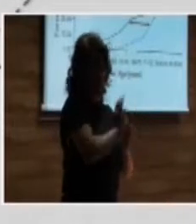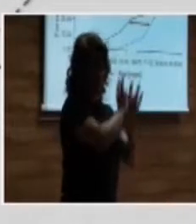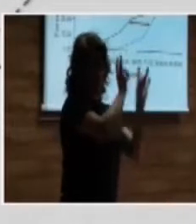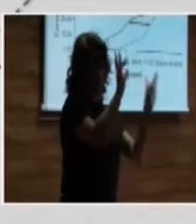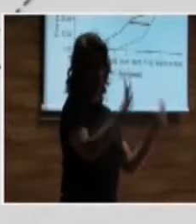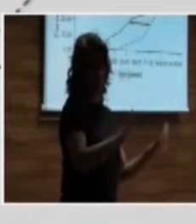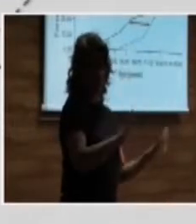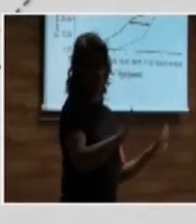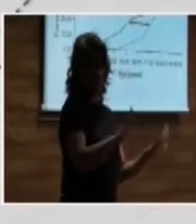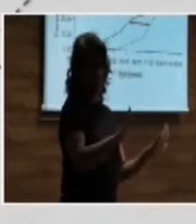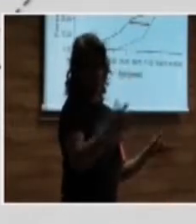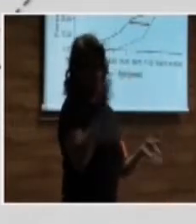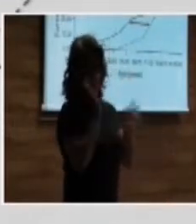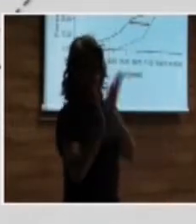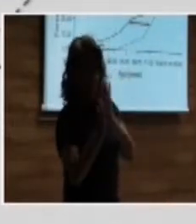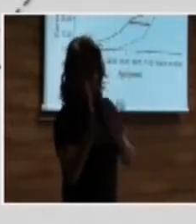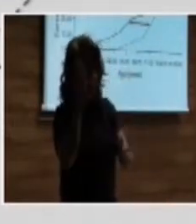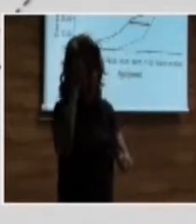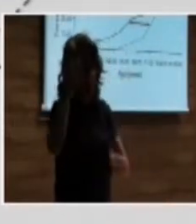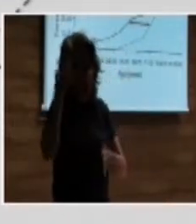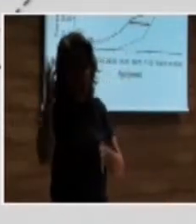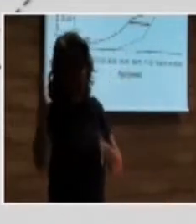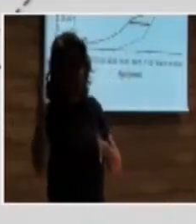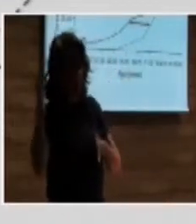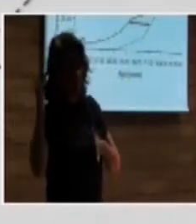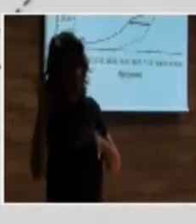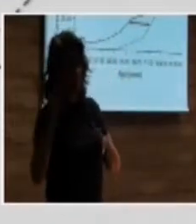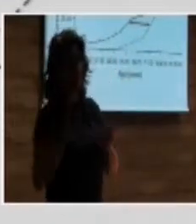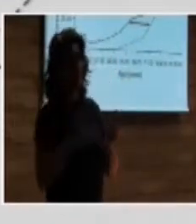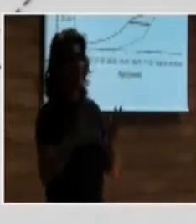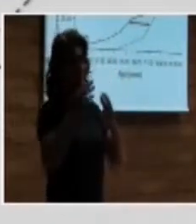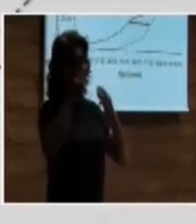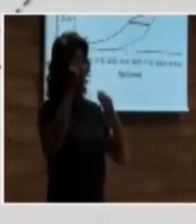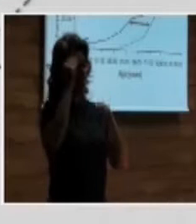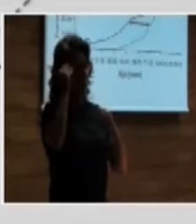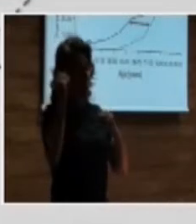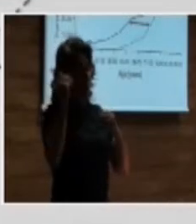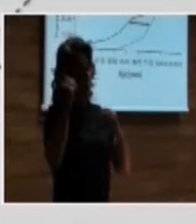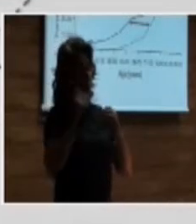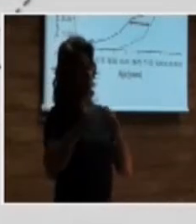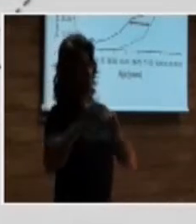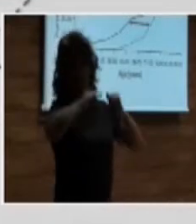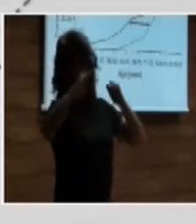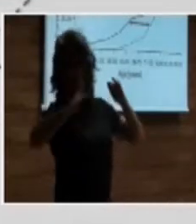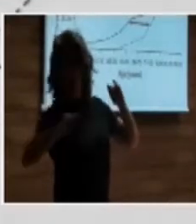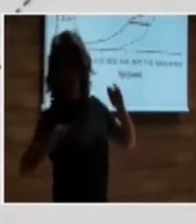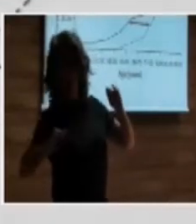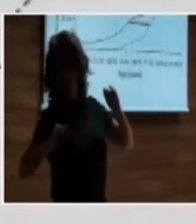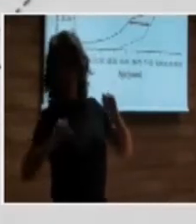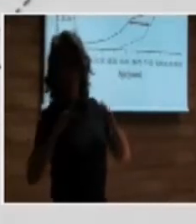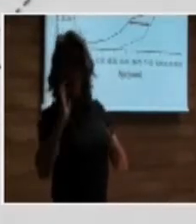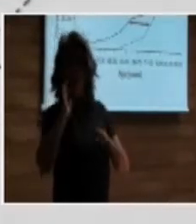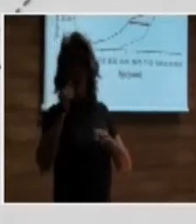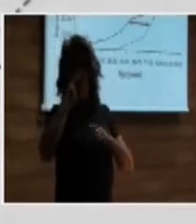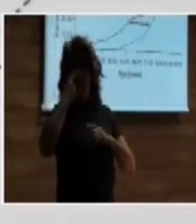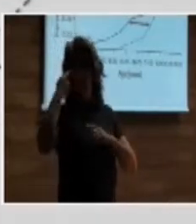es decir, que los tratamientos de Alzheimer, esta curva fue para atrás, y se sabe actualmente, el año pasado se publicó que el beta amiloide